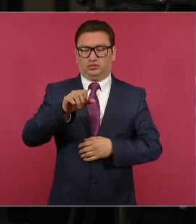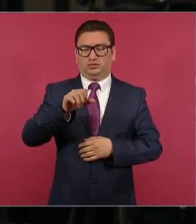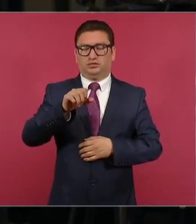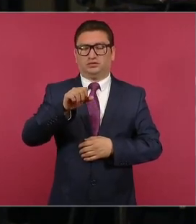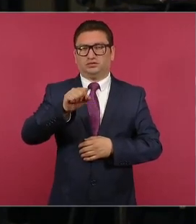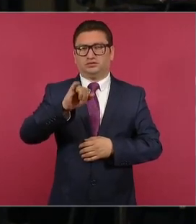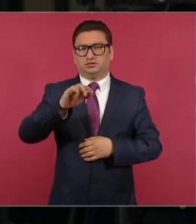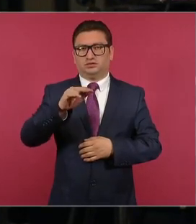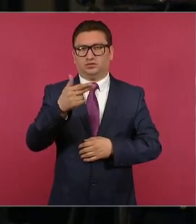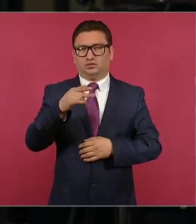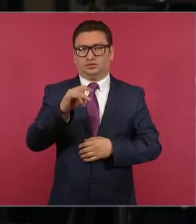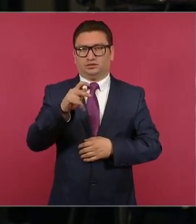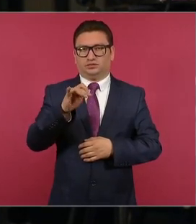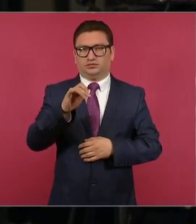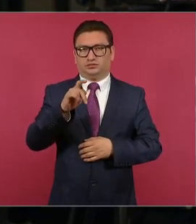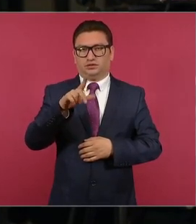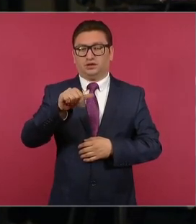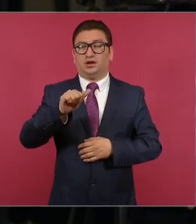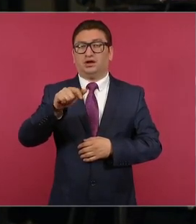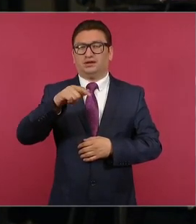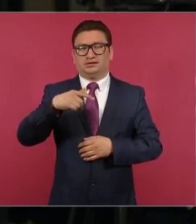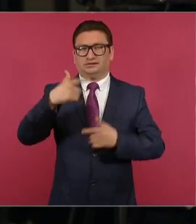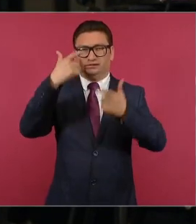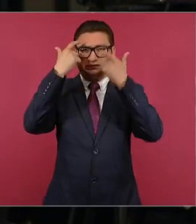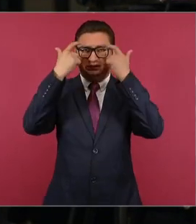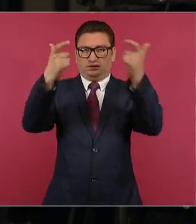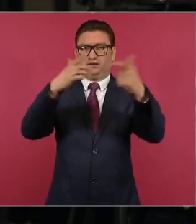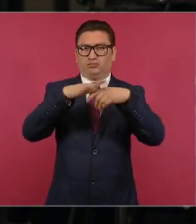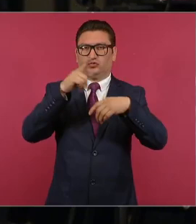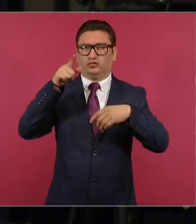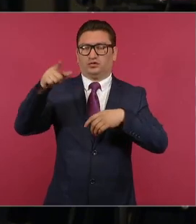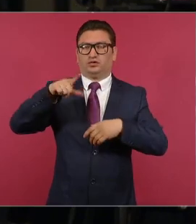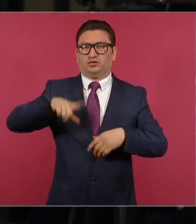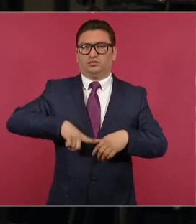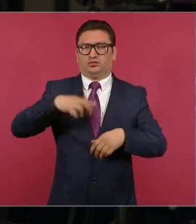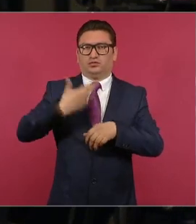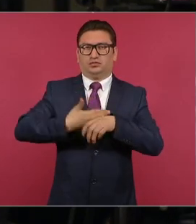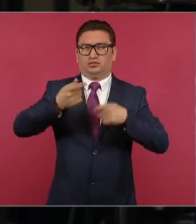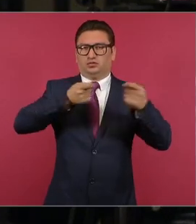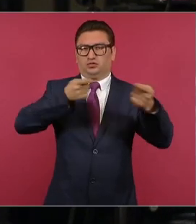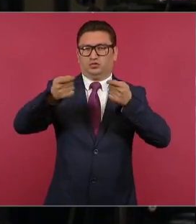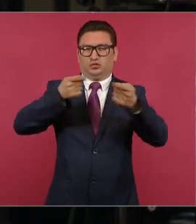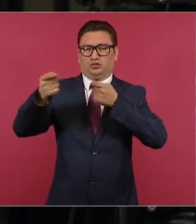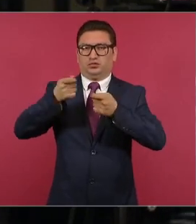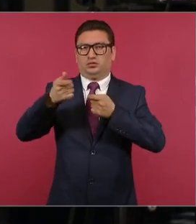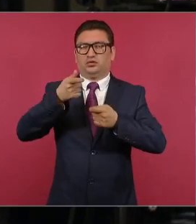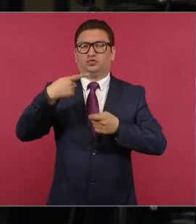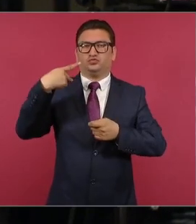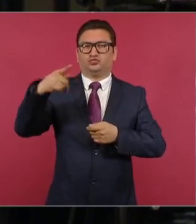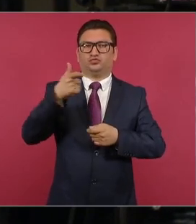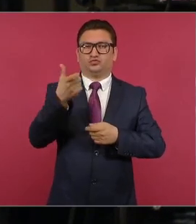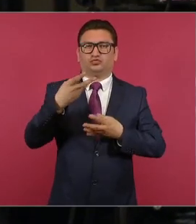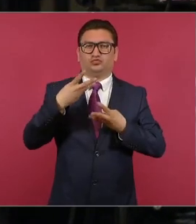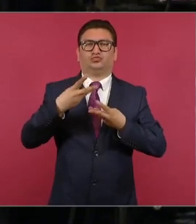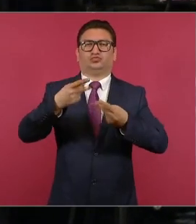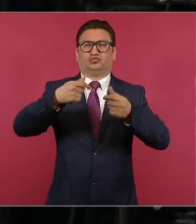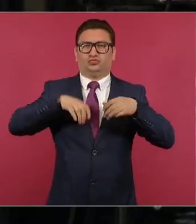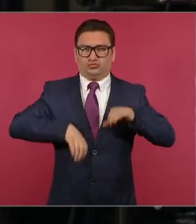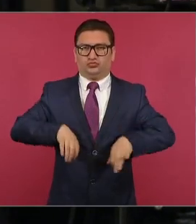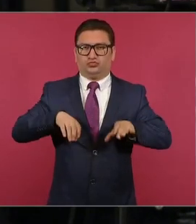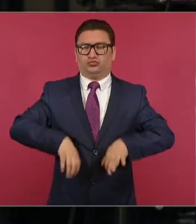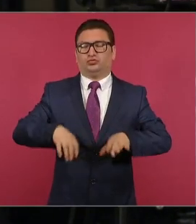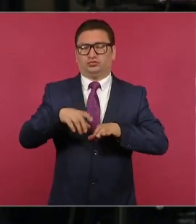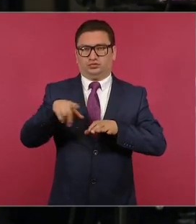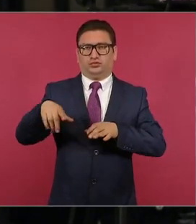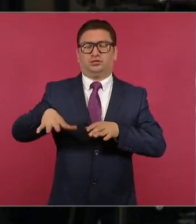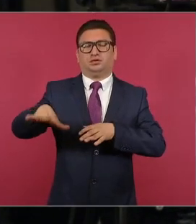Cihuatéutla dicen que están hartos de las actitudes del cacique que controlan y gobiernan y gastan en voluntad propia y sin discreción los